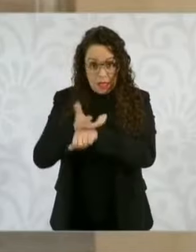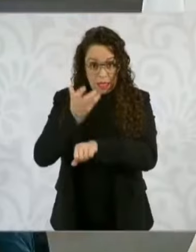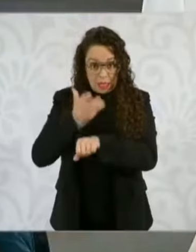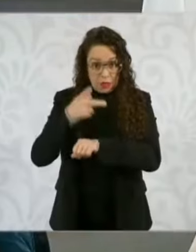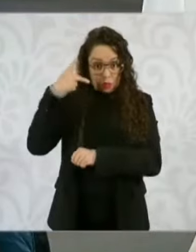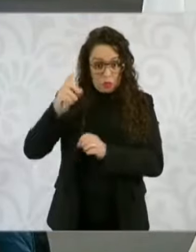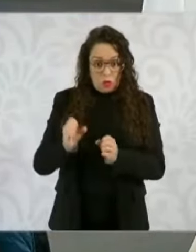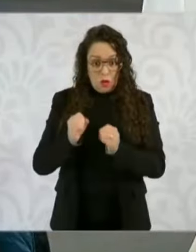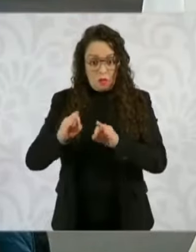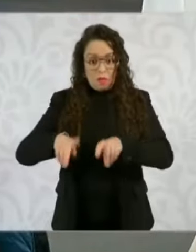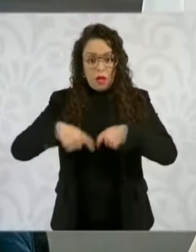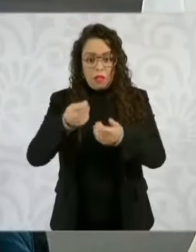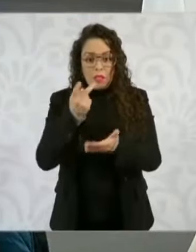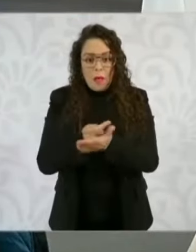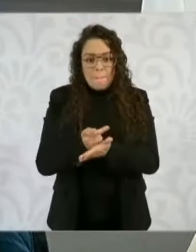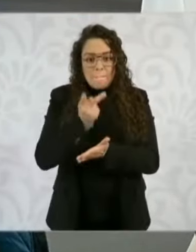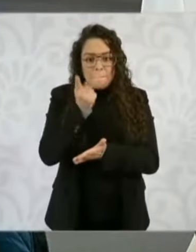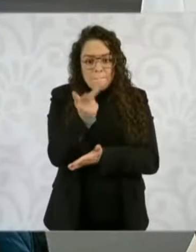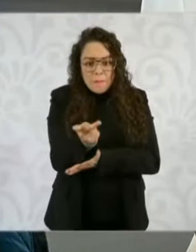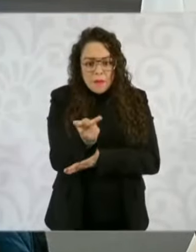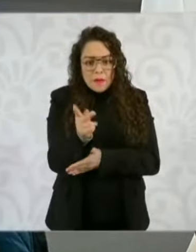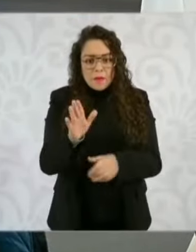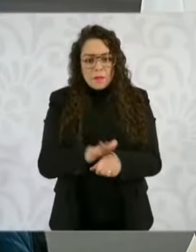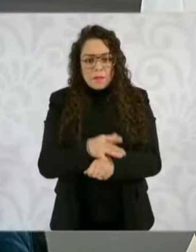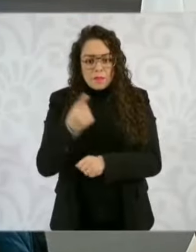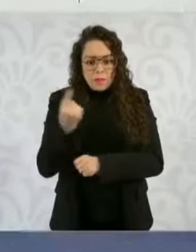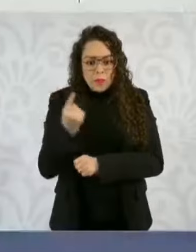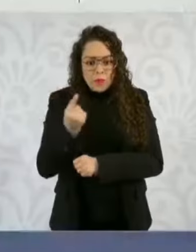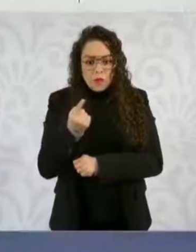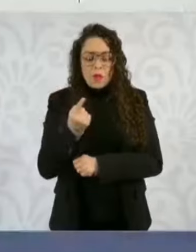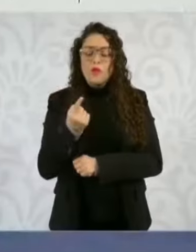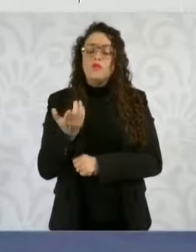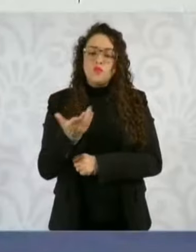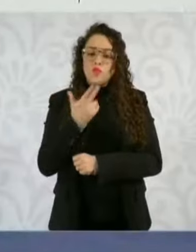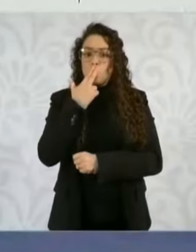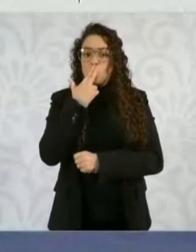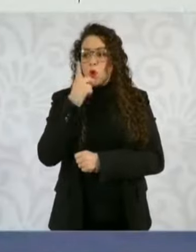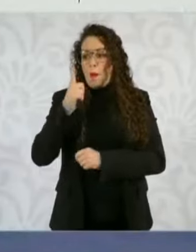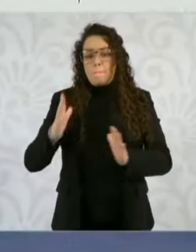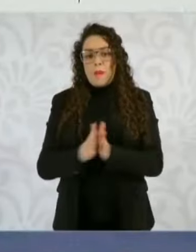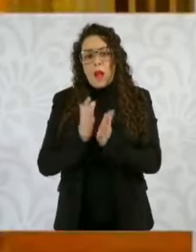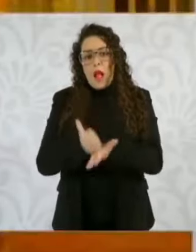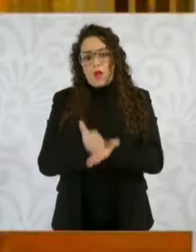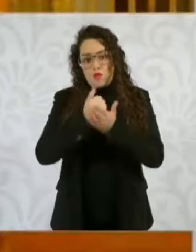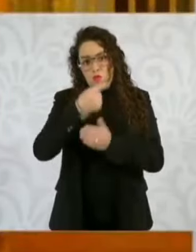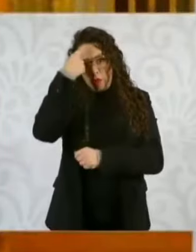le entregó un reconocimiento por su valiosa colaboración en la lucha contra el narco.